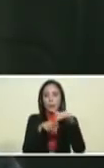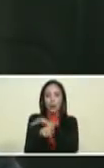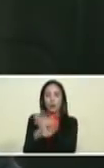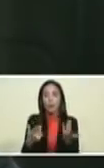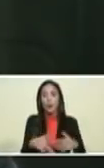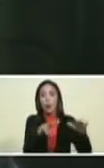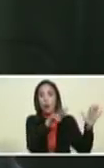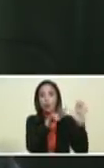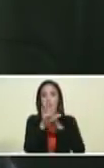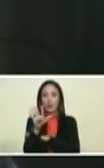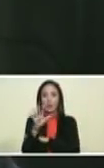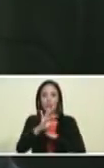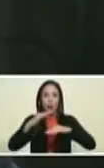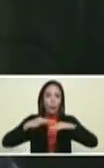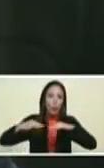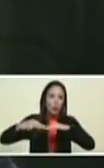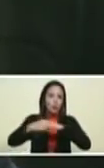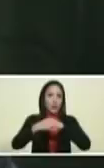85 municipios,